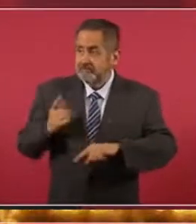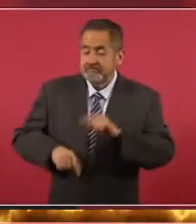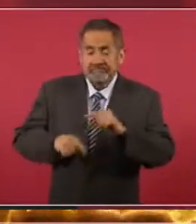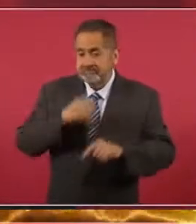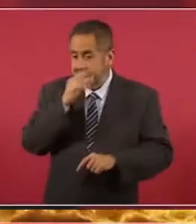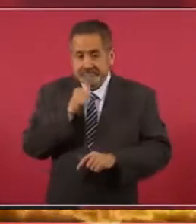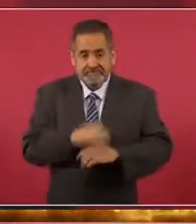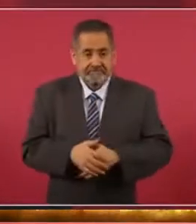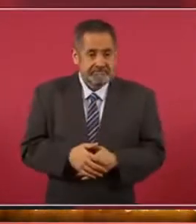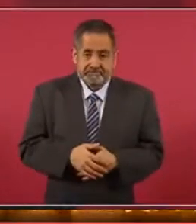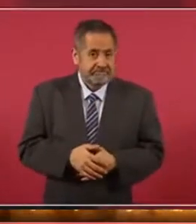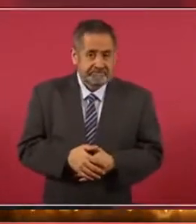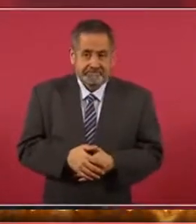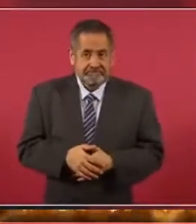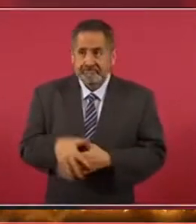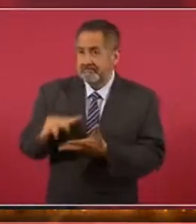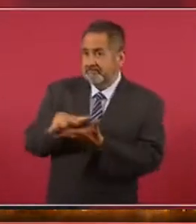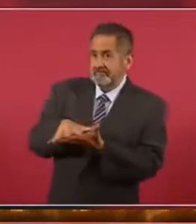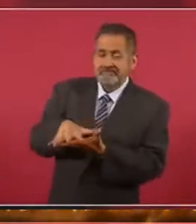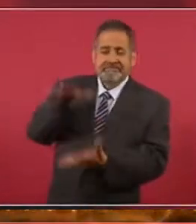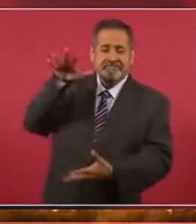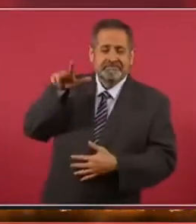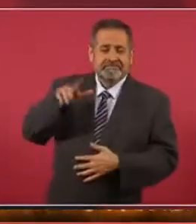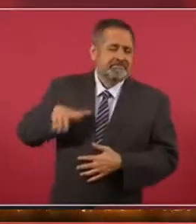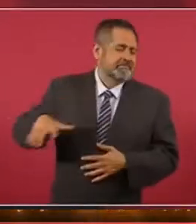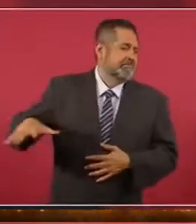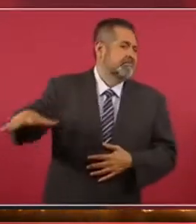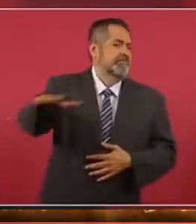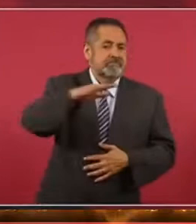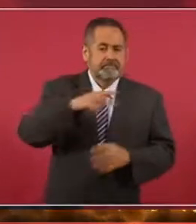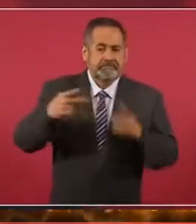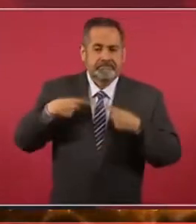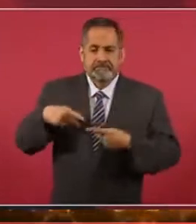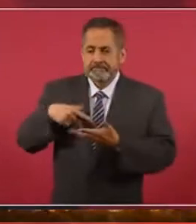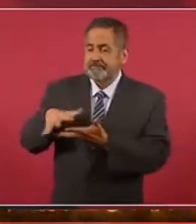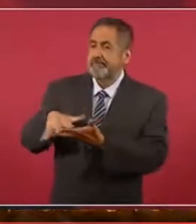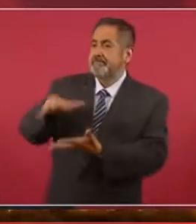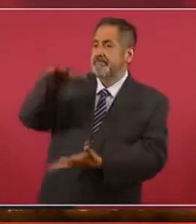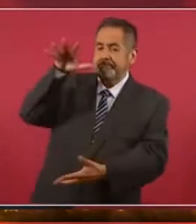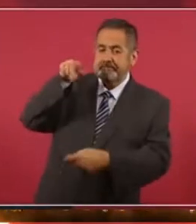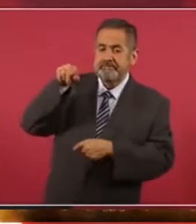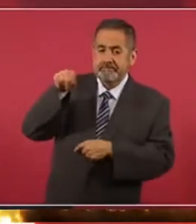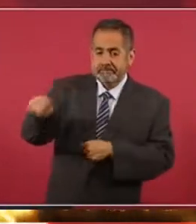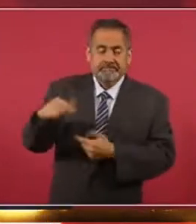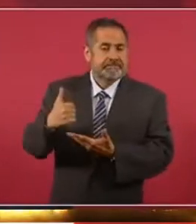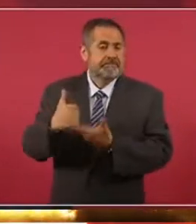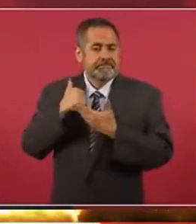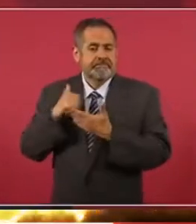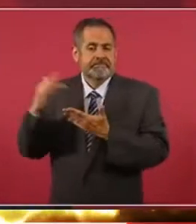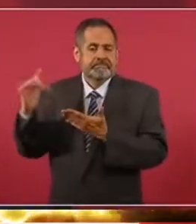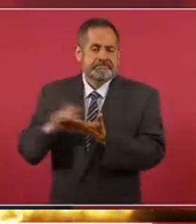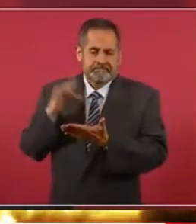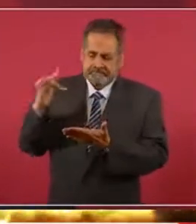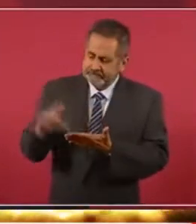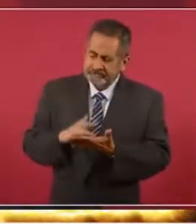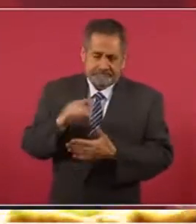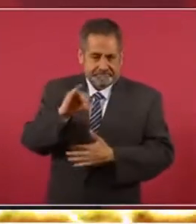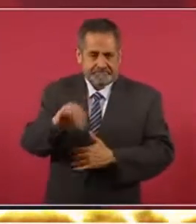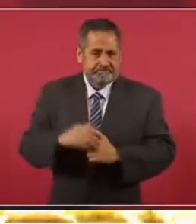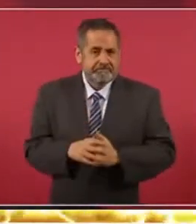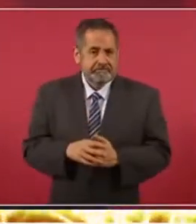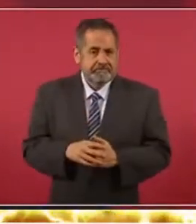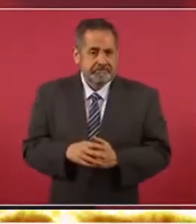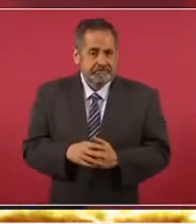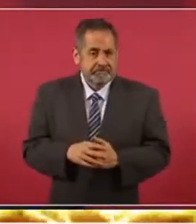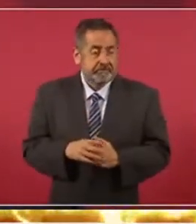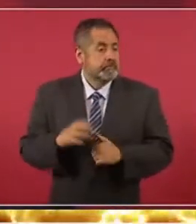Porque la mayoría del pueblo nos apoya, pero nos apoya